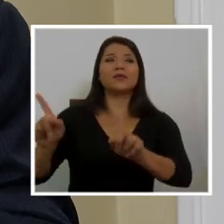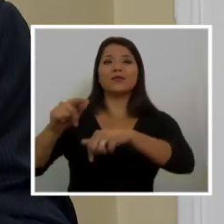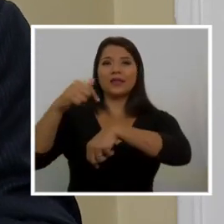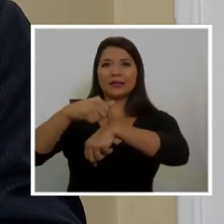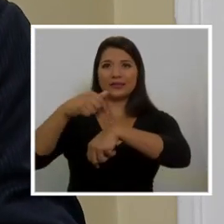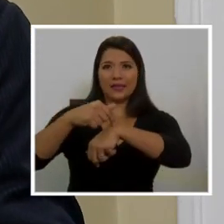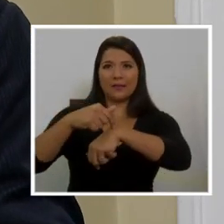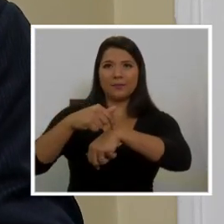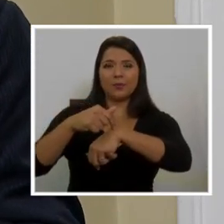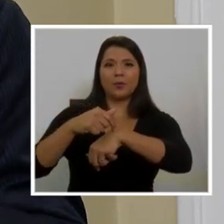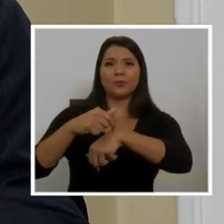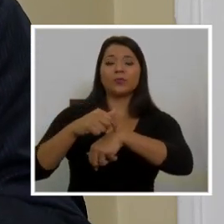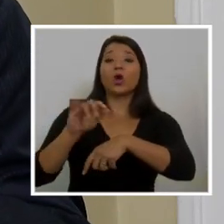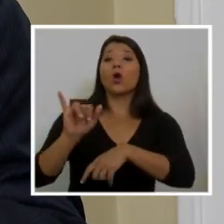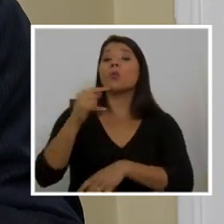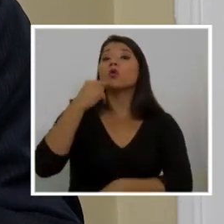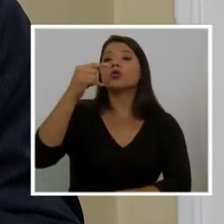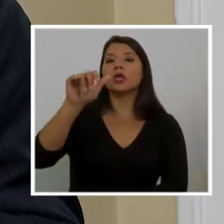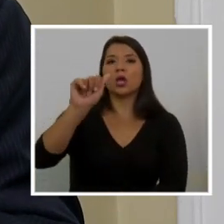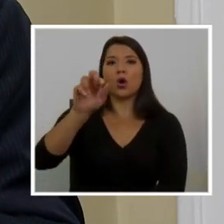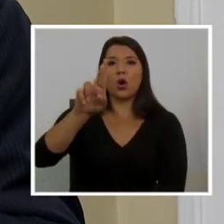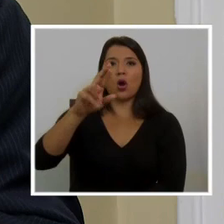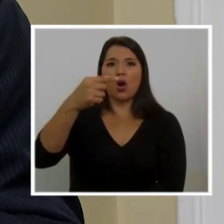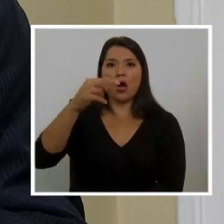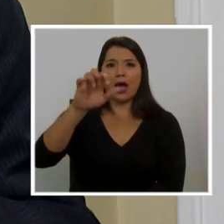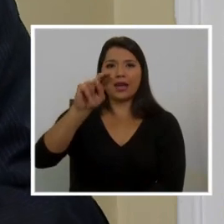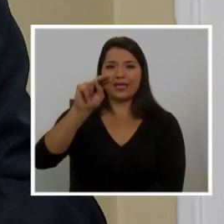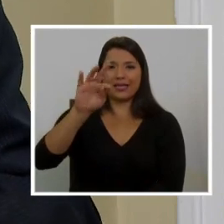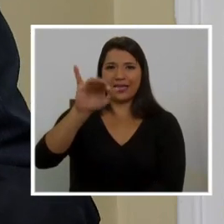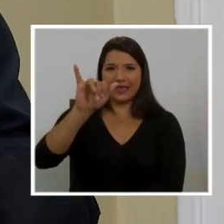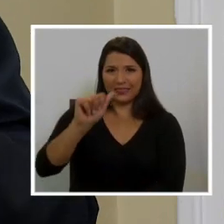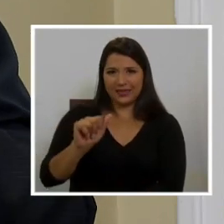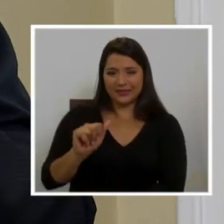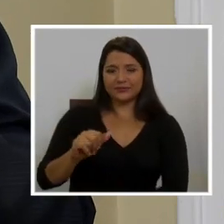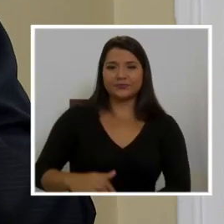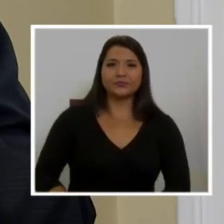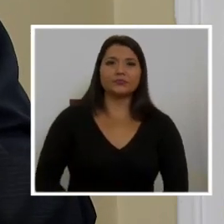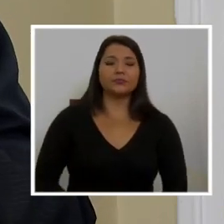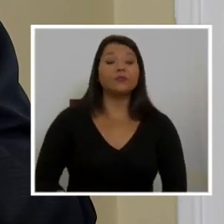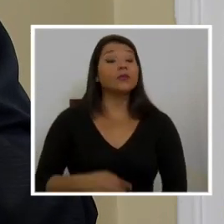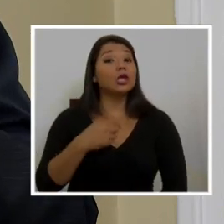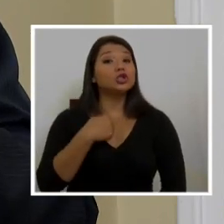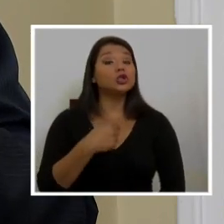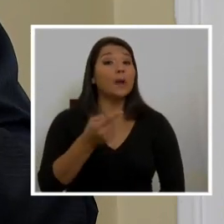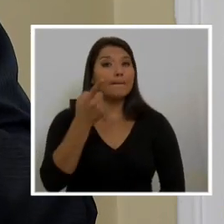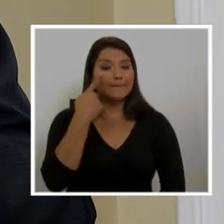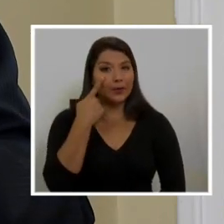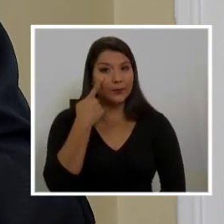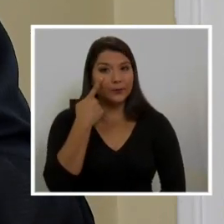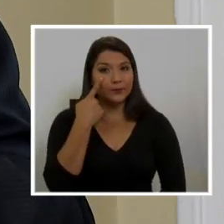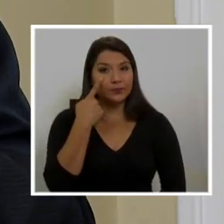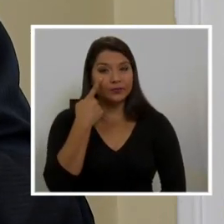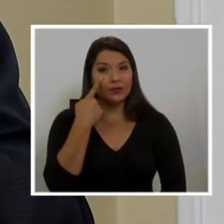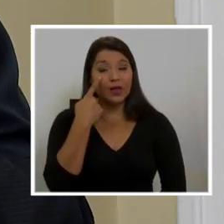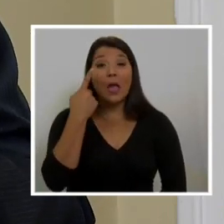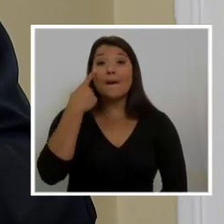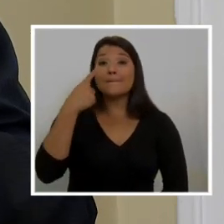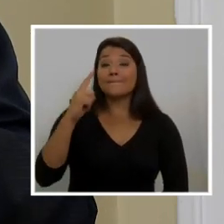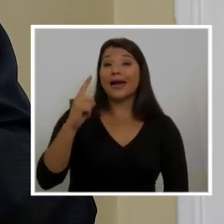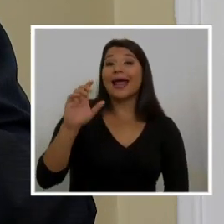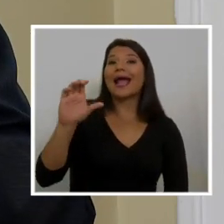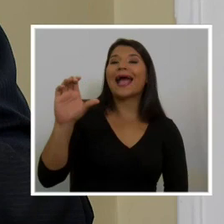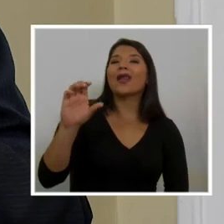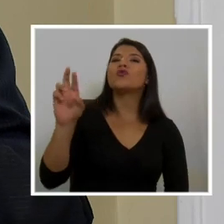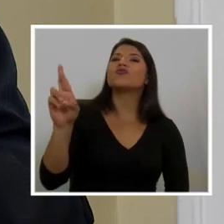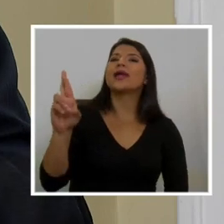decía Argentina y lo que decía Claudio, de ese juego que hay que entender. Yo vería que para Carlos Ricardo sería